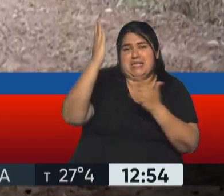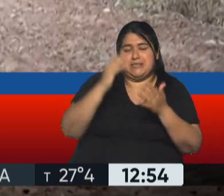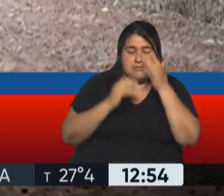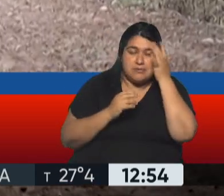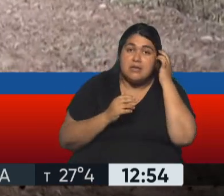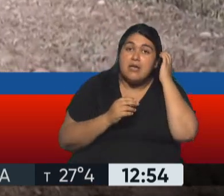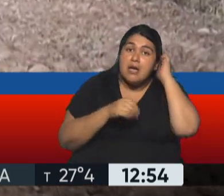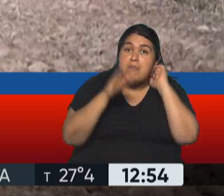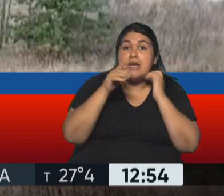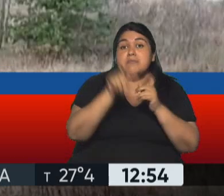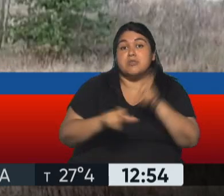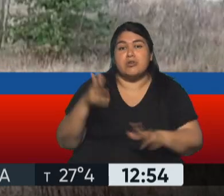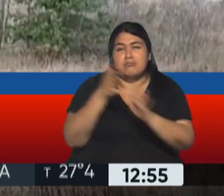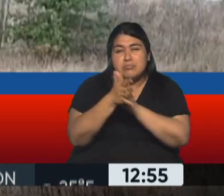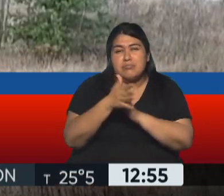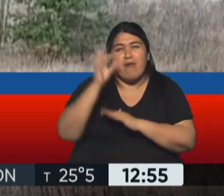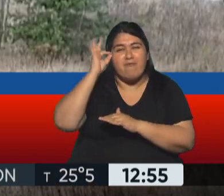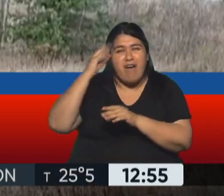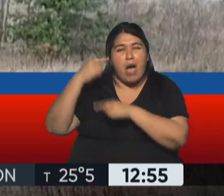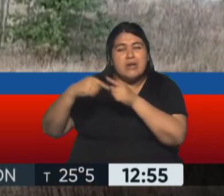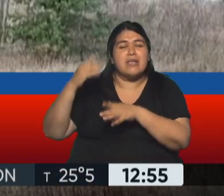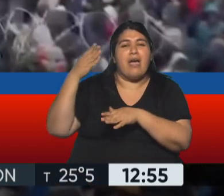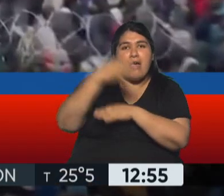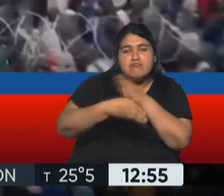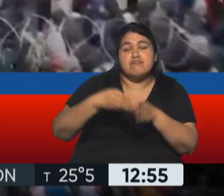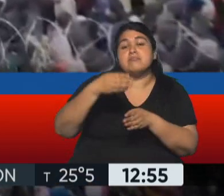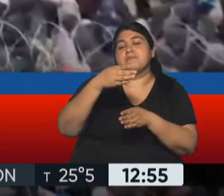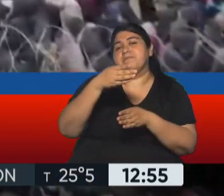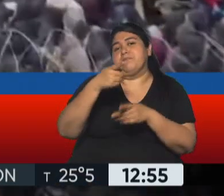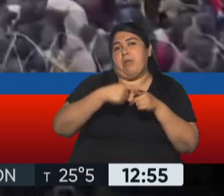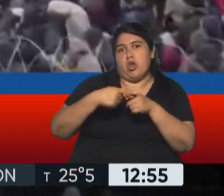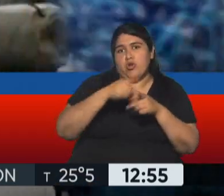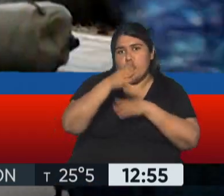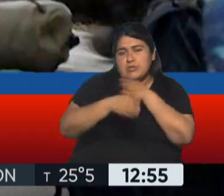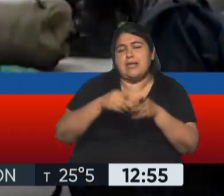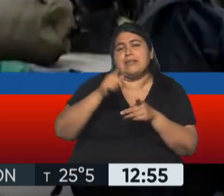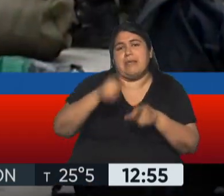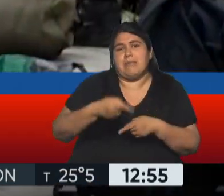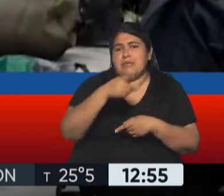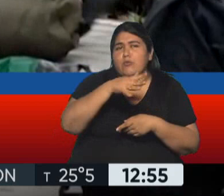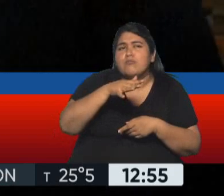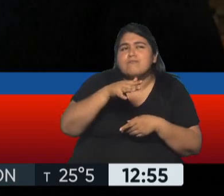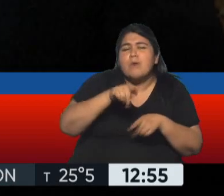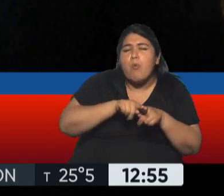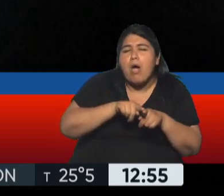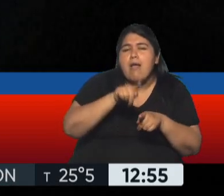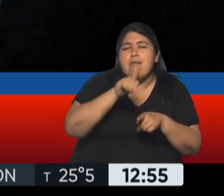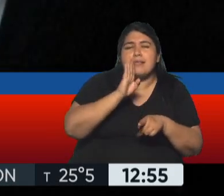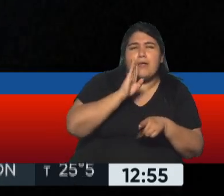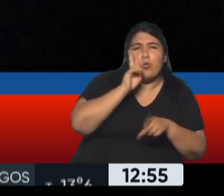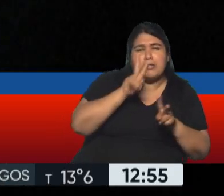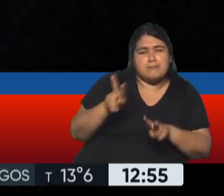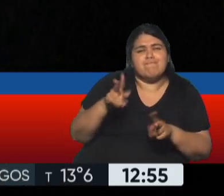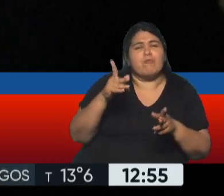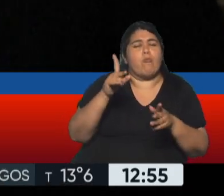La concentración de migrantes provenientes de África y Medio Oriente en Bielorrusia también pasó a ocupar un lugar prioritario en la agenda de Estados Unidos y el